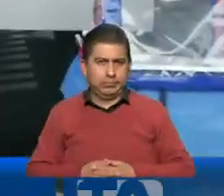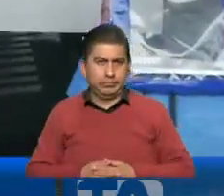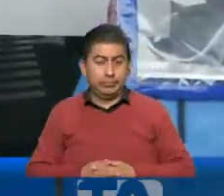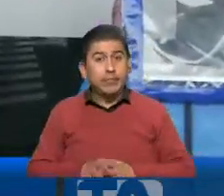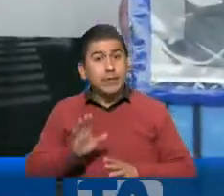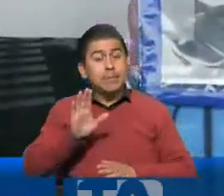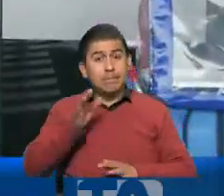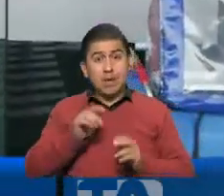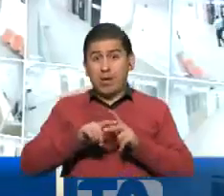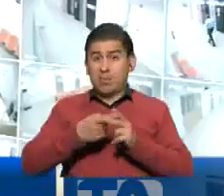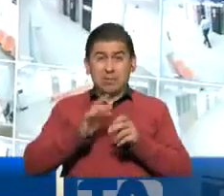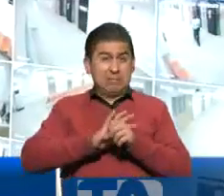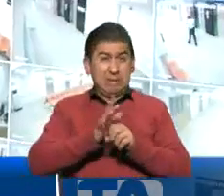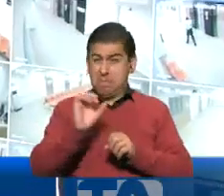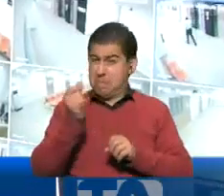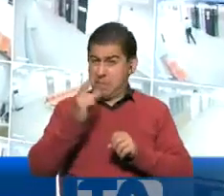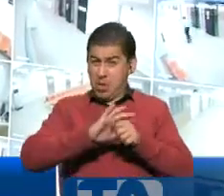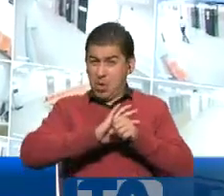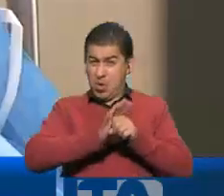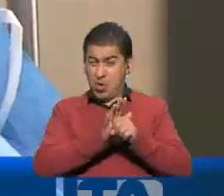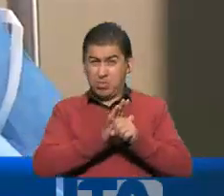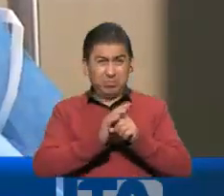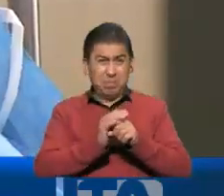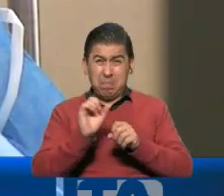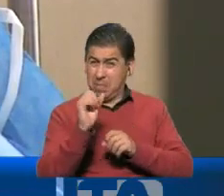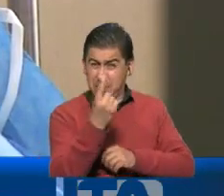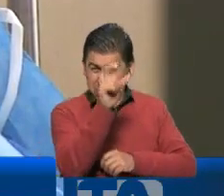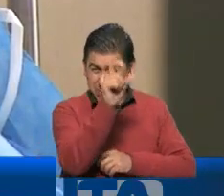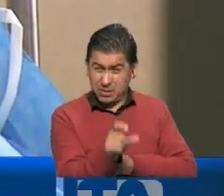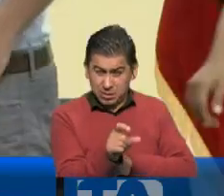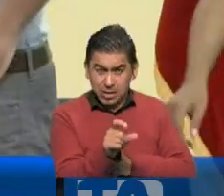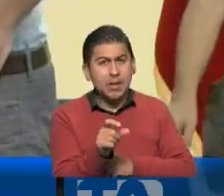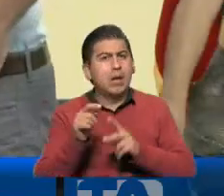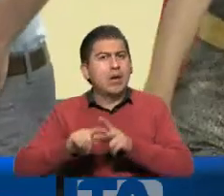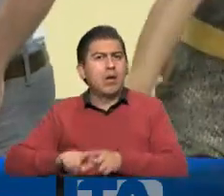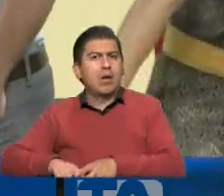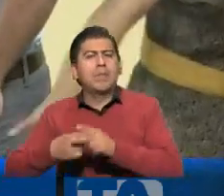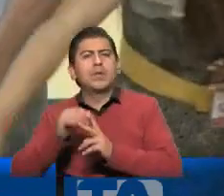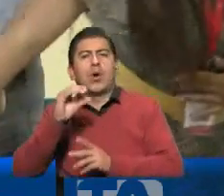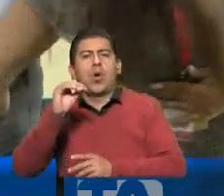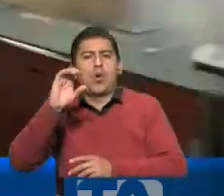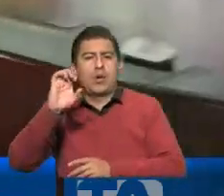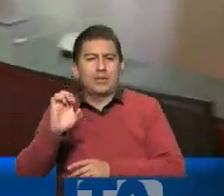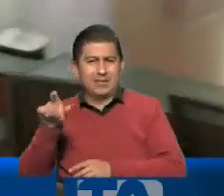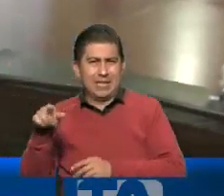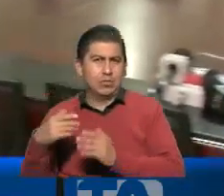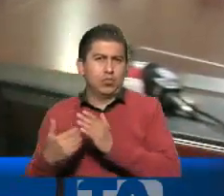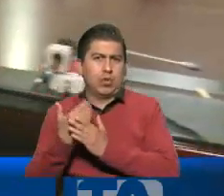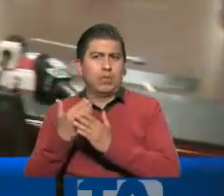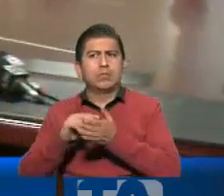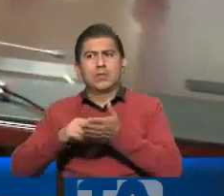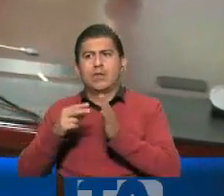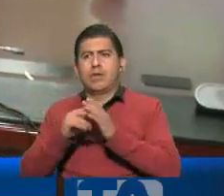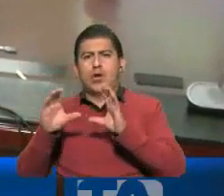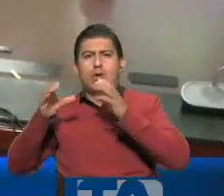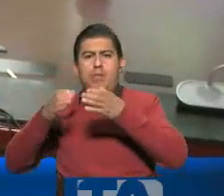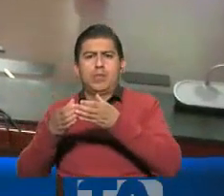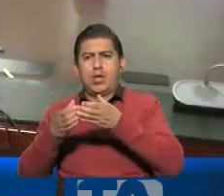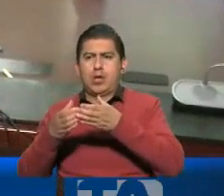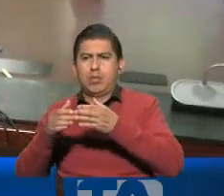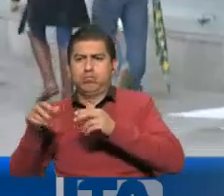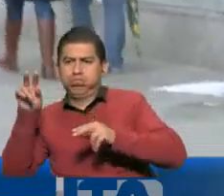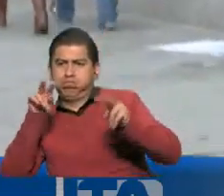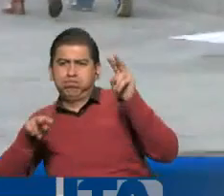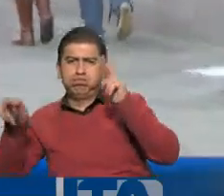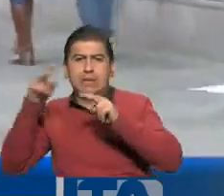13 días después de confirmarse el primer caso positivo de COVID-19 en el país, se activó el Comité de Operaciones de Emergencia Nacional. En